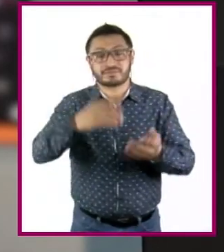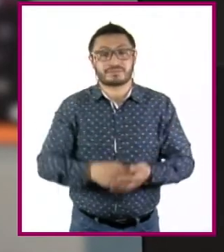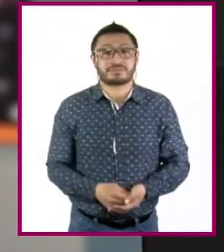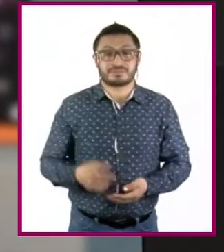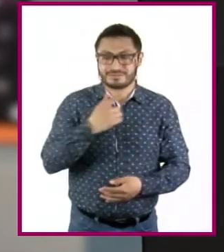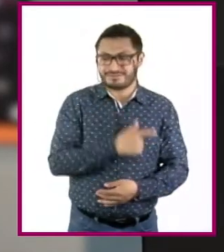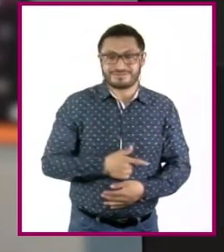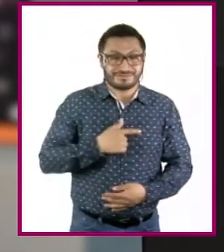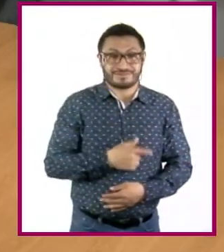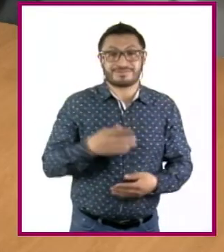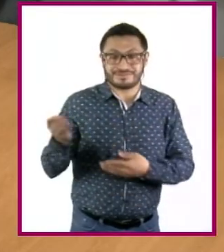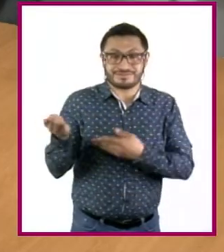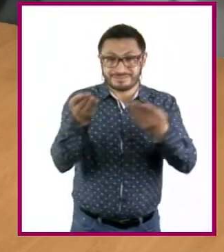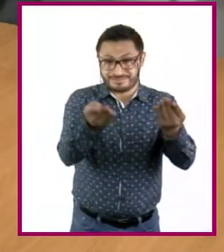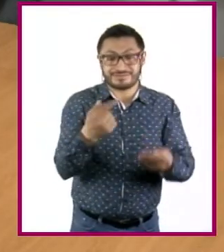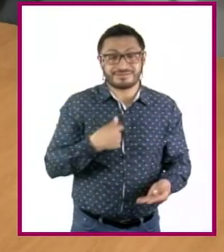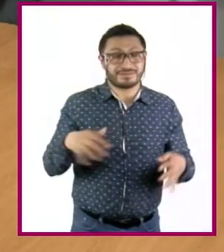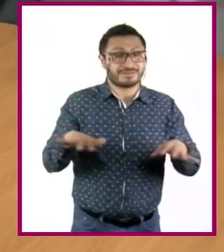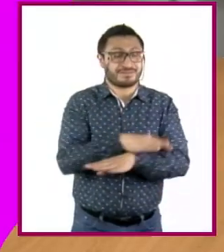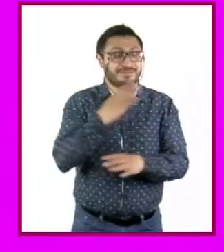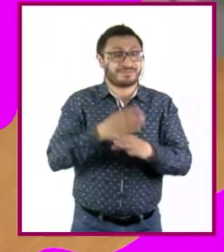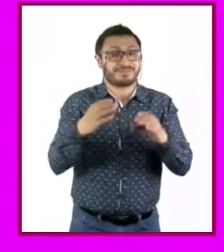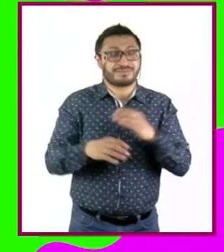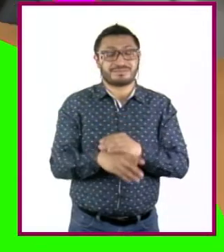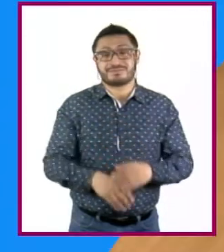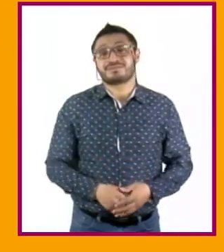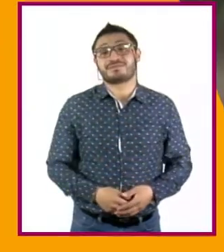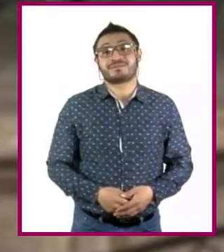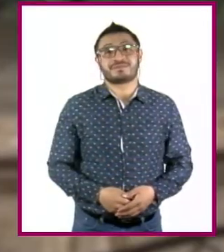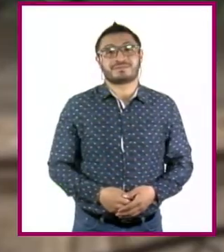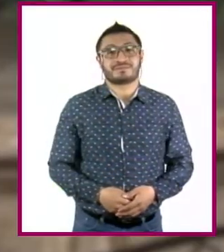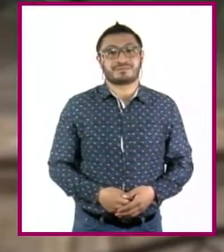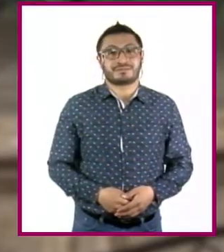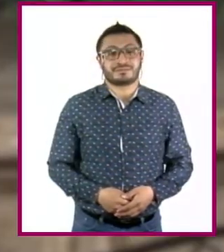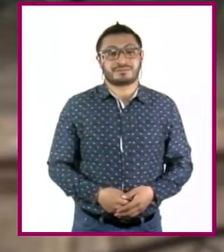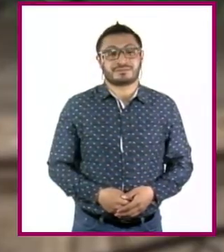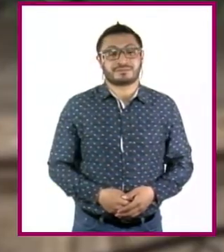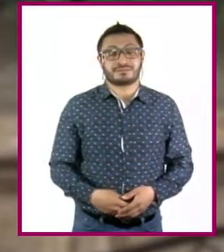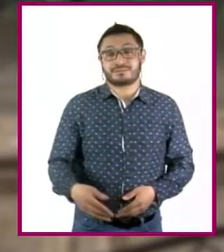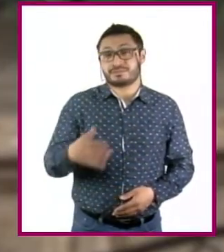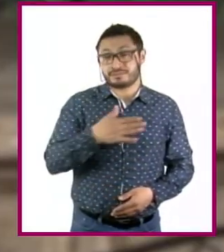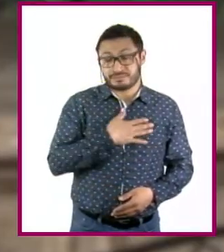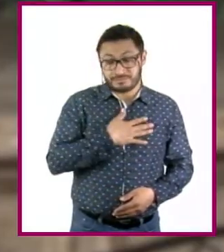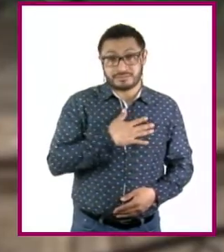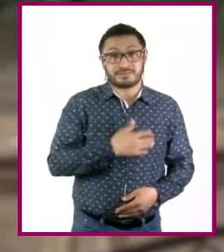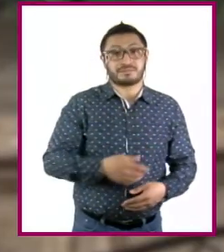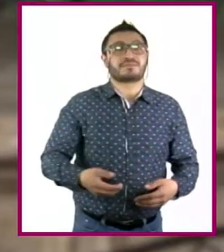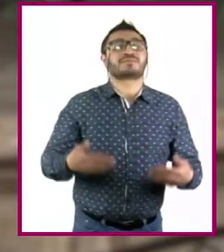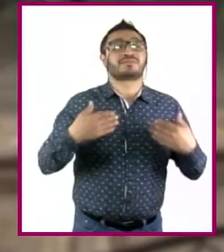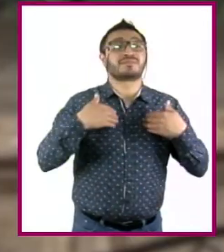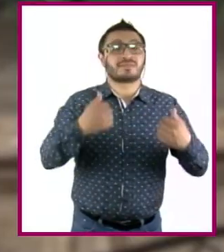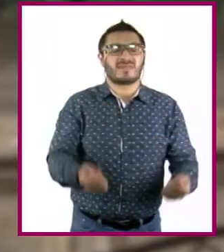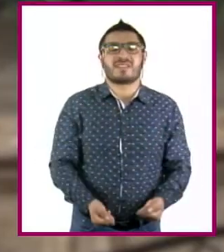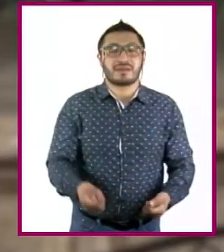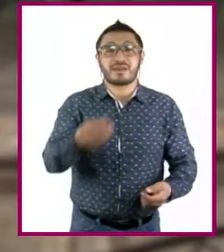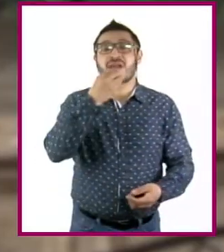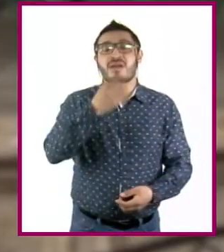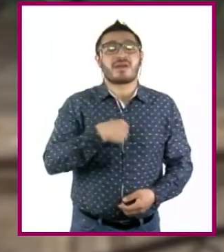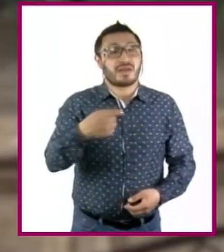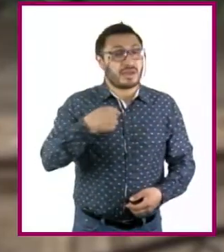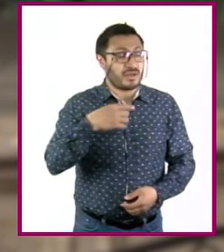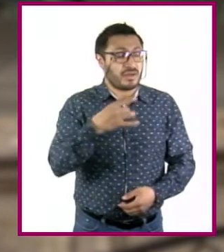gusto, Emi. Léelo, en lo que yo cambio mis cosas. Ay, sí, ¿dónde te... Yo hoy me di cuenta de que por mucho que me asusta